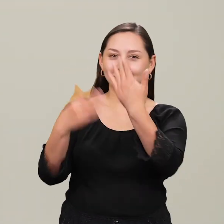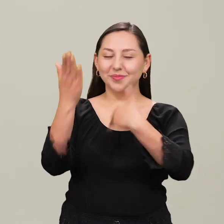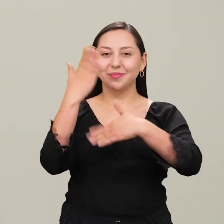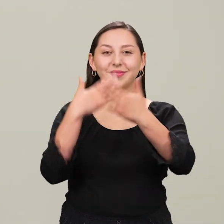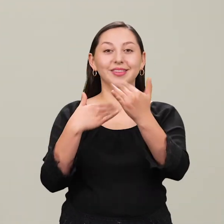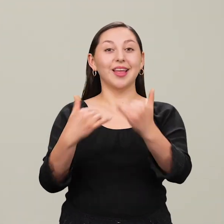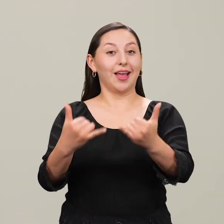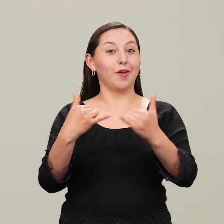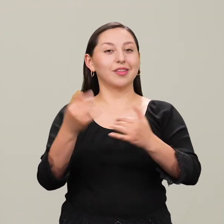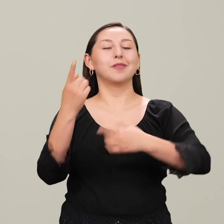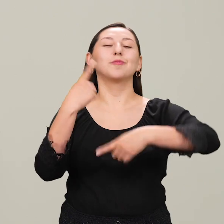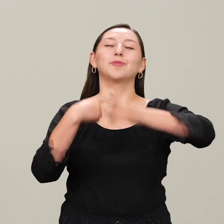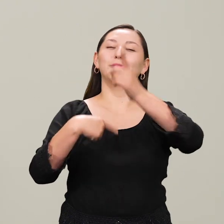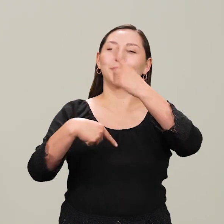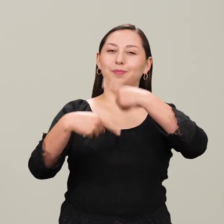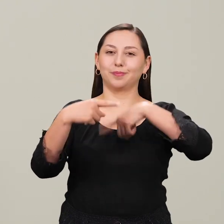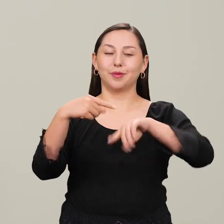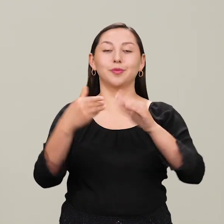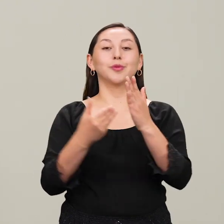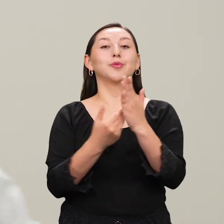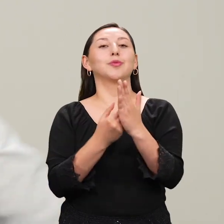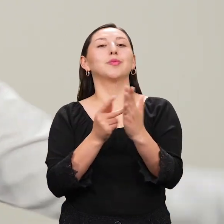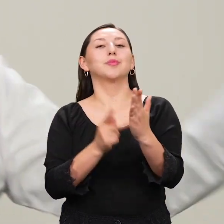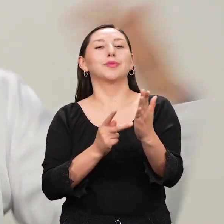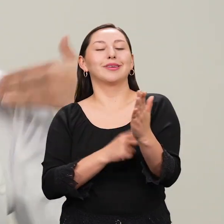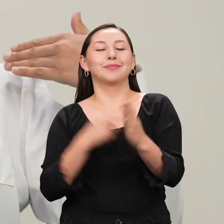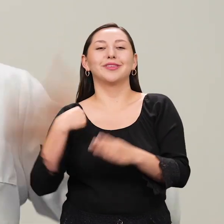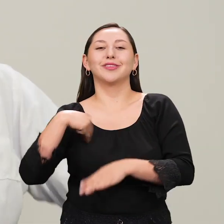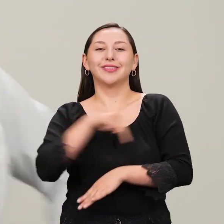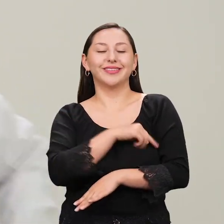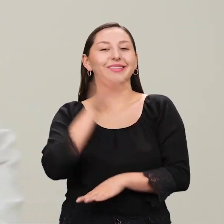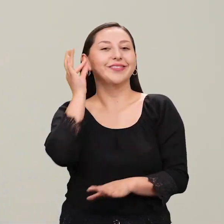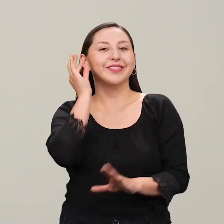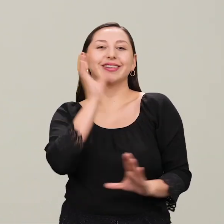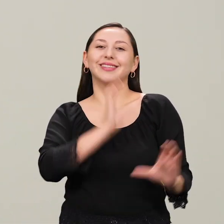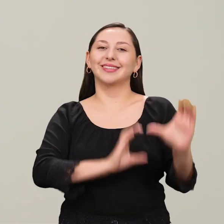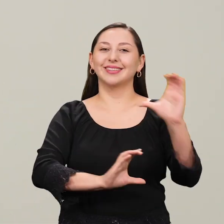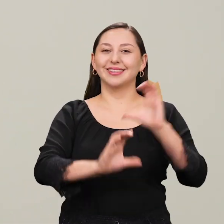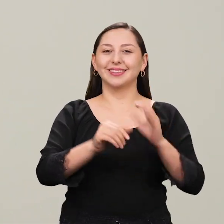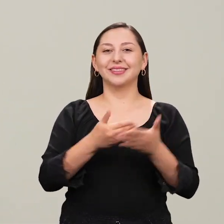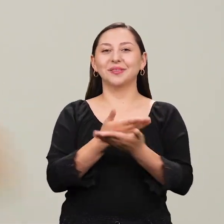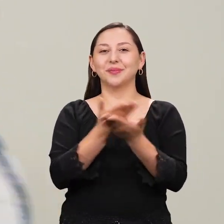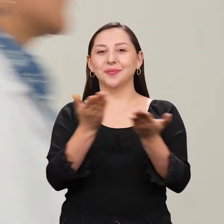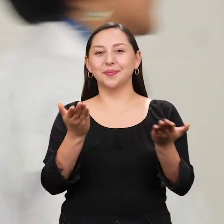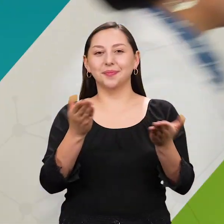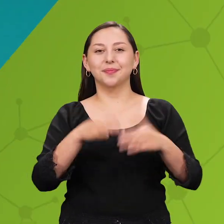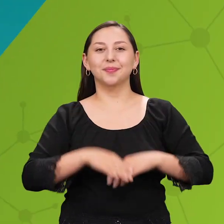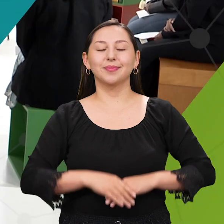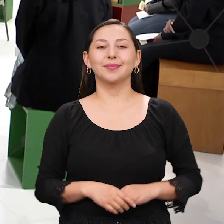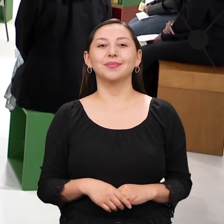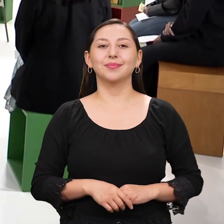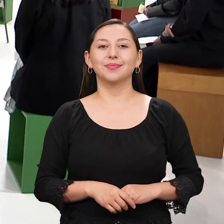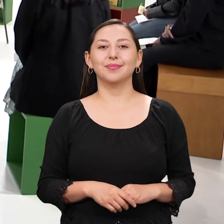¡Ven! Ya continuamos con Natalia Angulo en Somos Mujeres y Hacemos Ciencia.